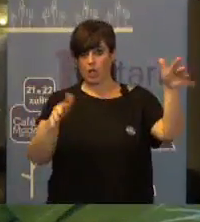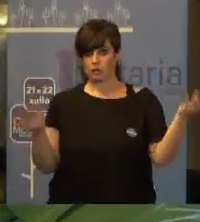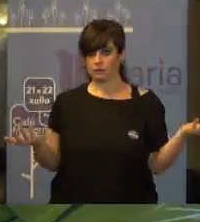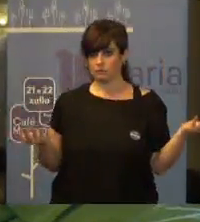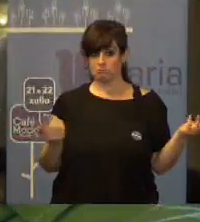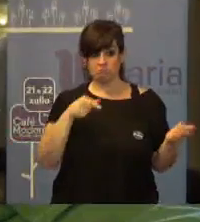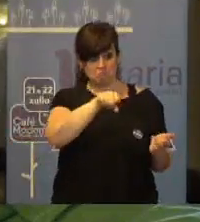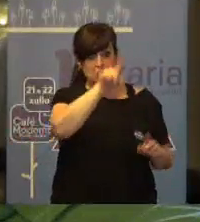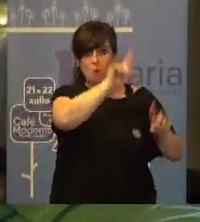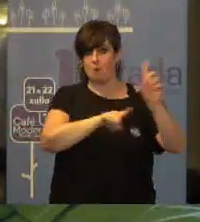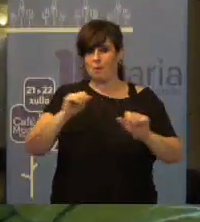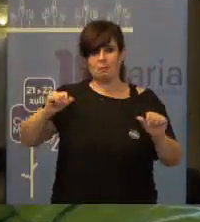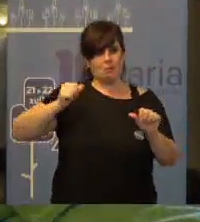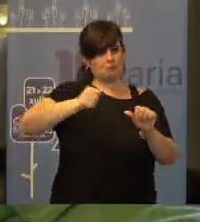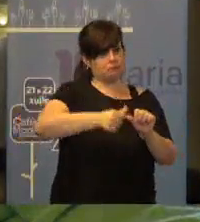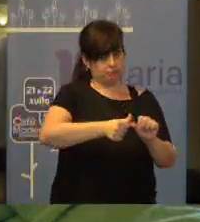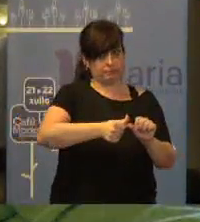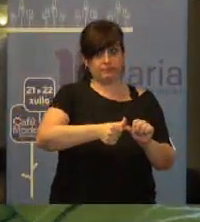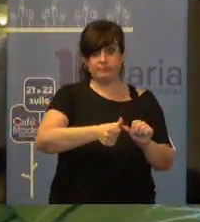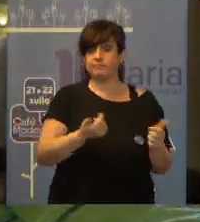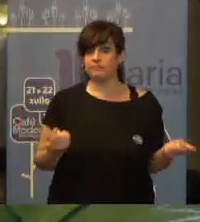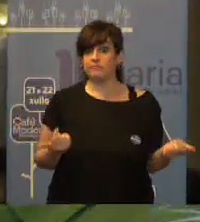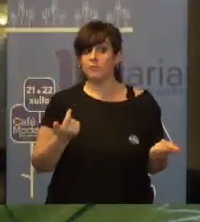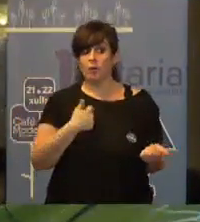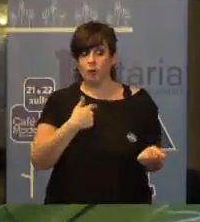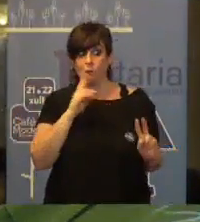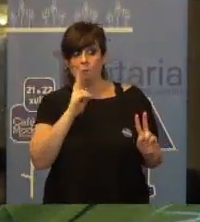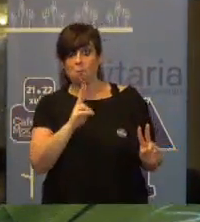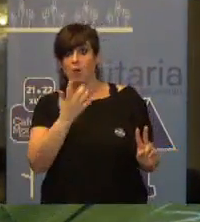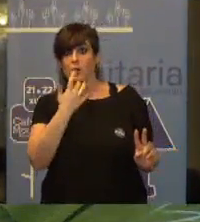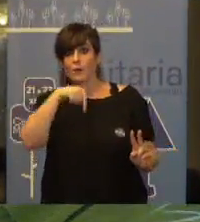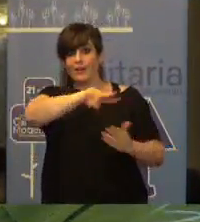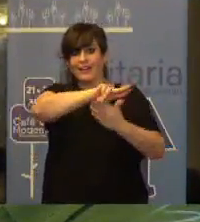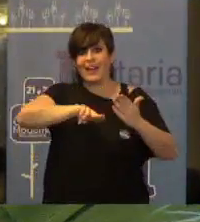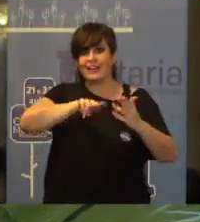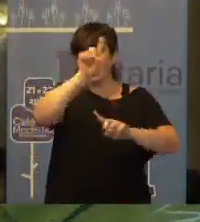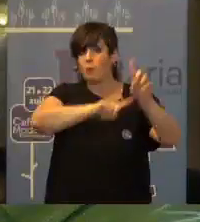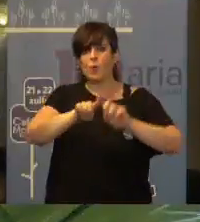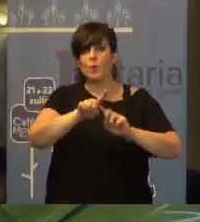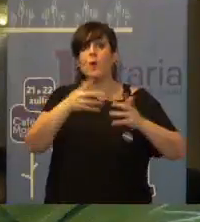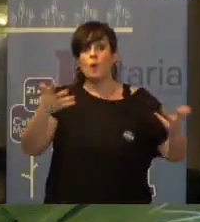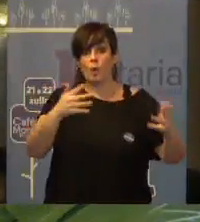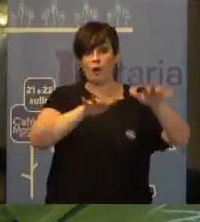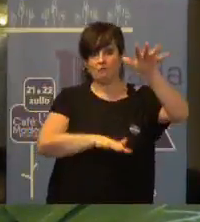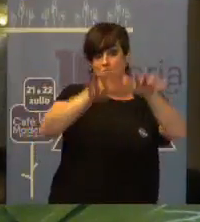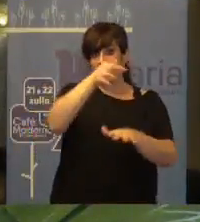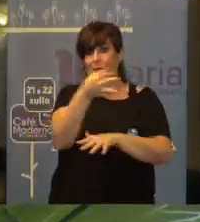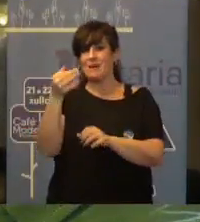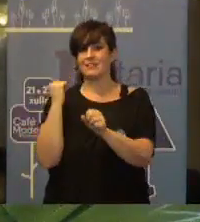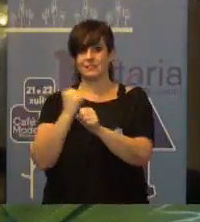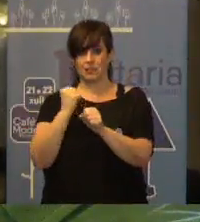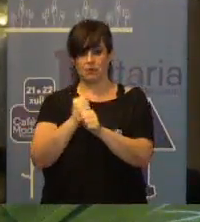problema histórico. A desigualdade. Para mí o problema máis grande que ten Galicia é a desigualdade e o emprego. E son problemas de